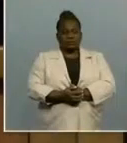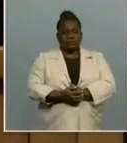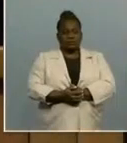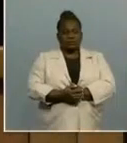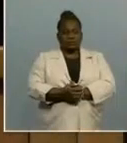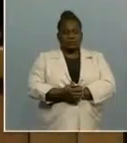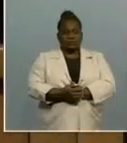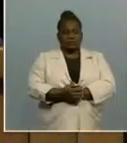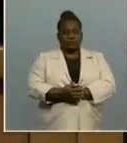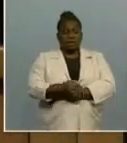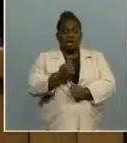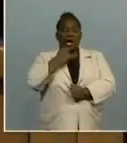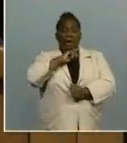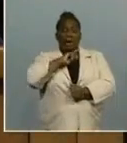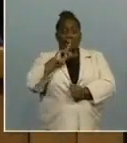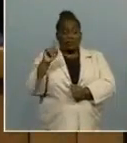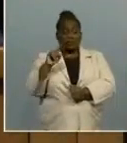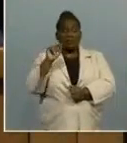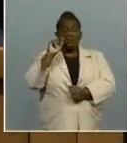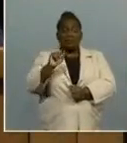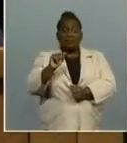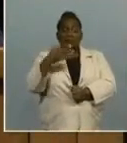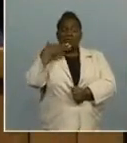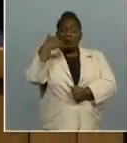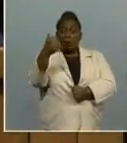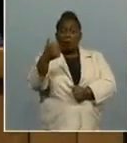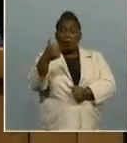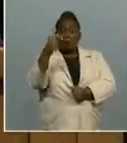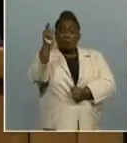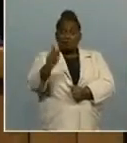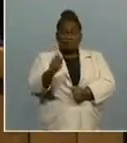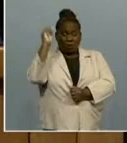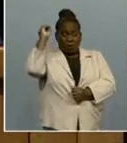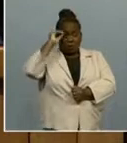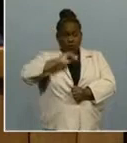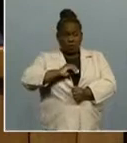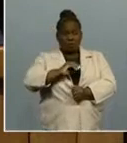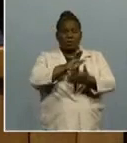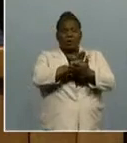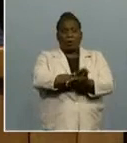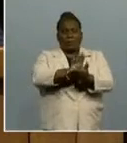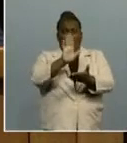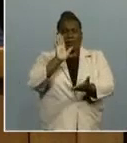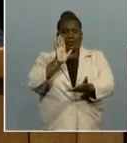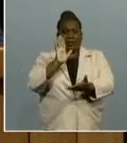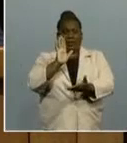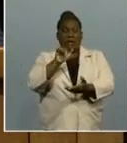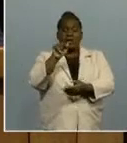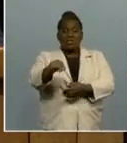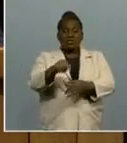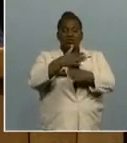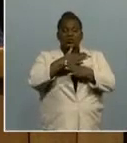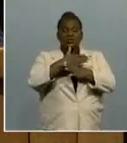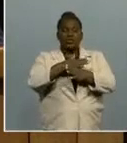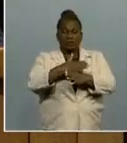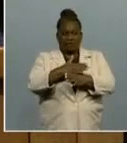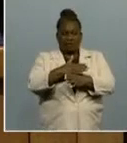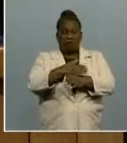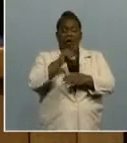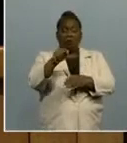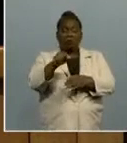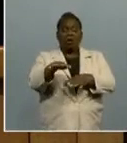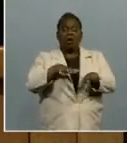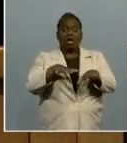jamás como el té sino en calidad de fuerza consciente y comprometida eso significa ser y